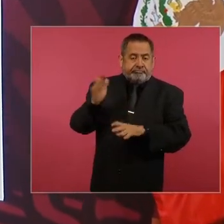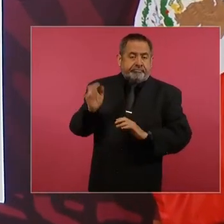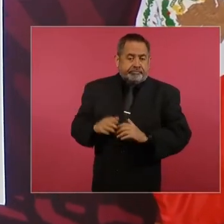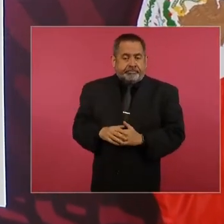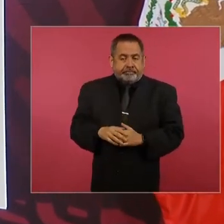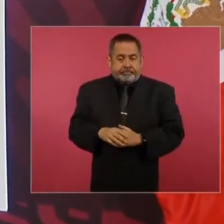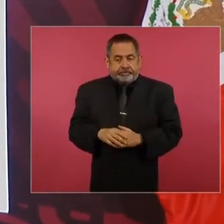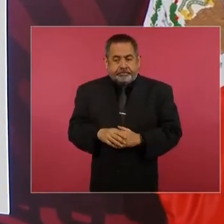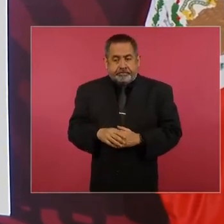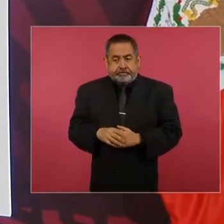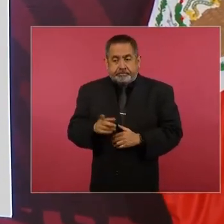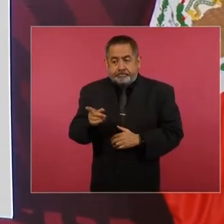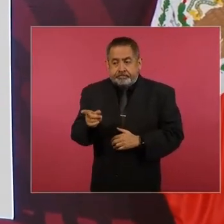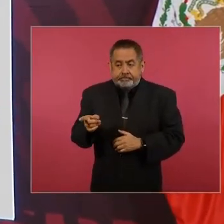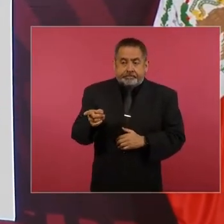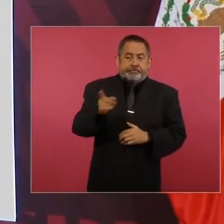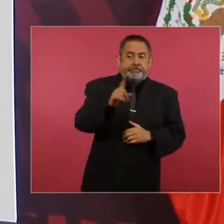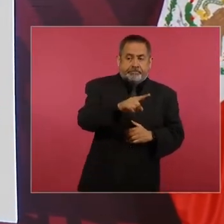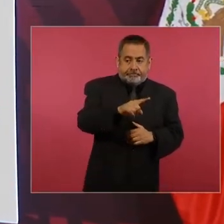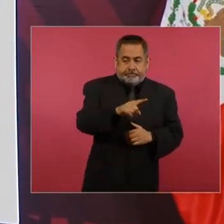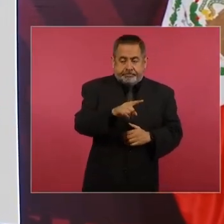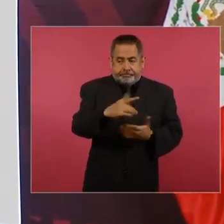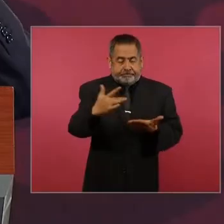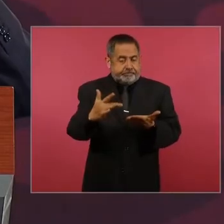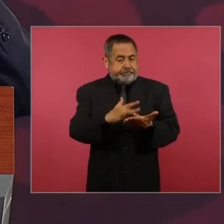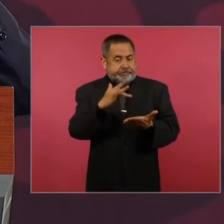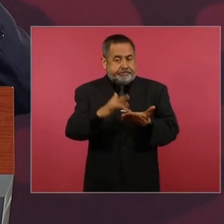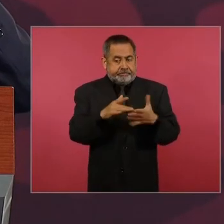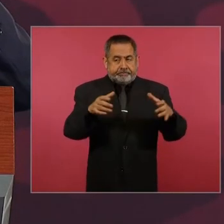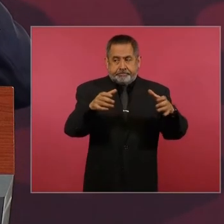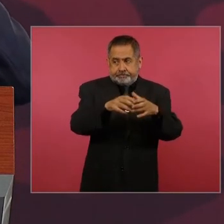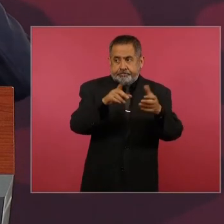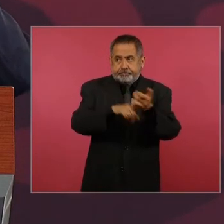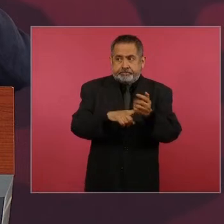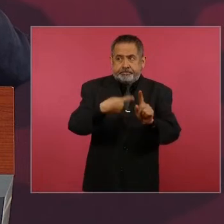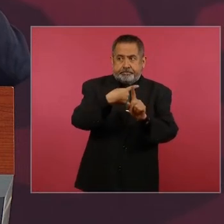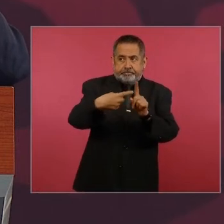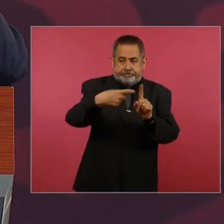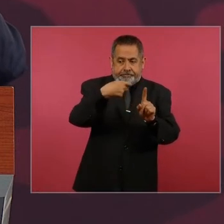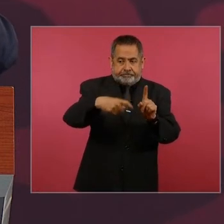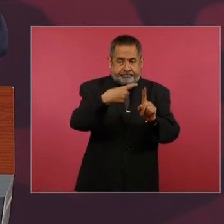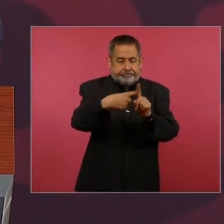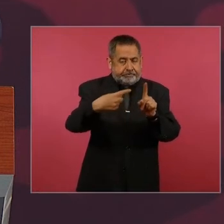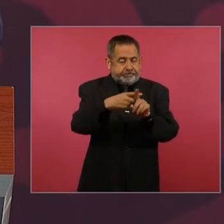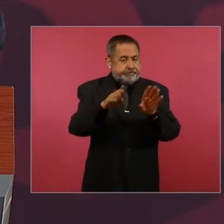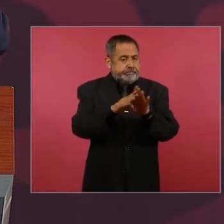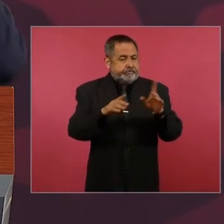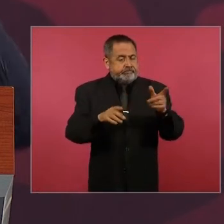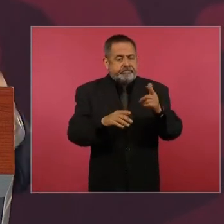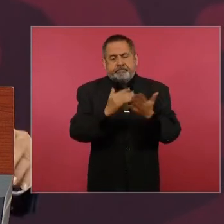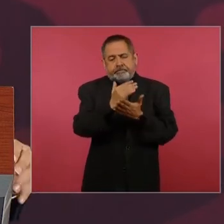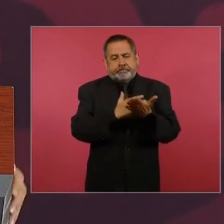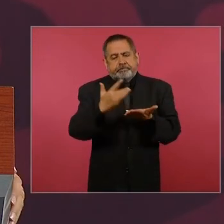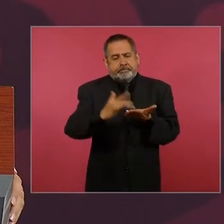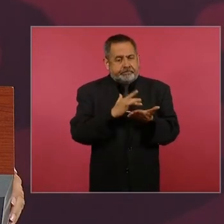estrechando o reduciendo el apoyo en clases medias y arriba, pues